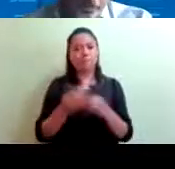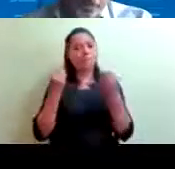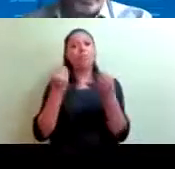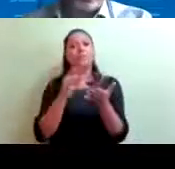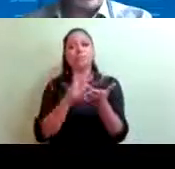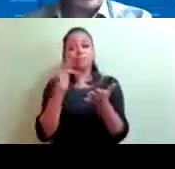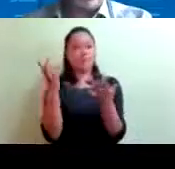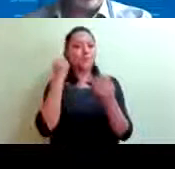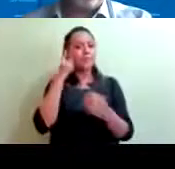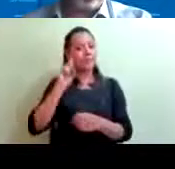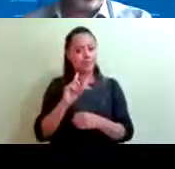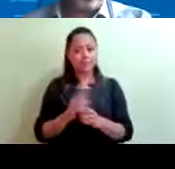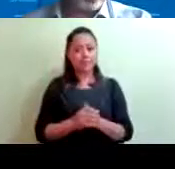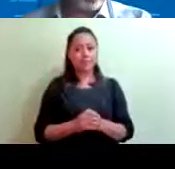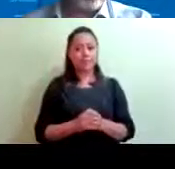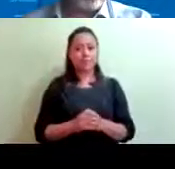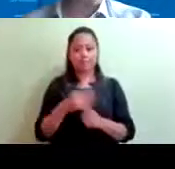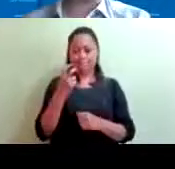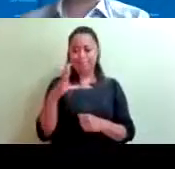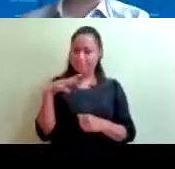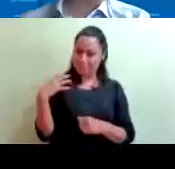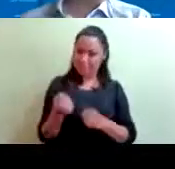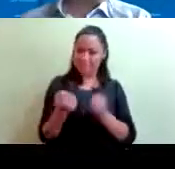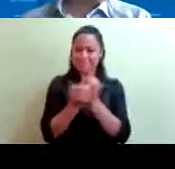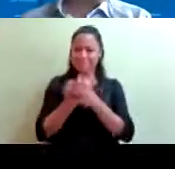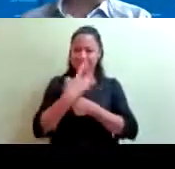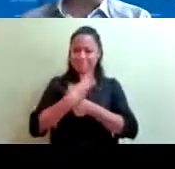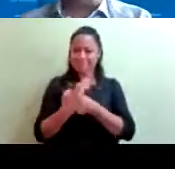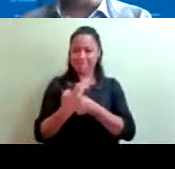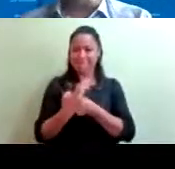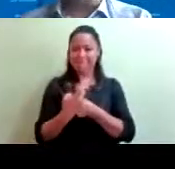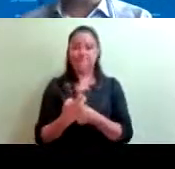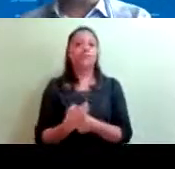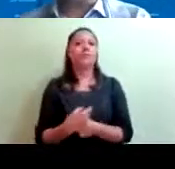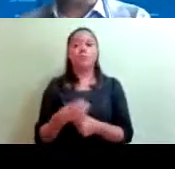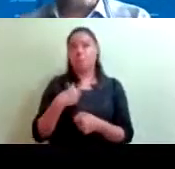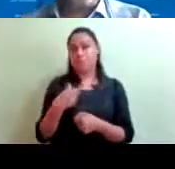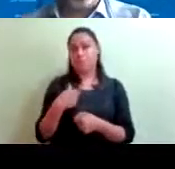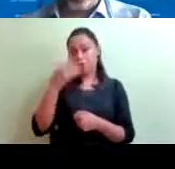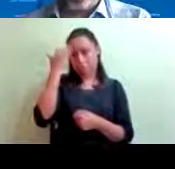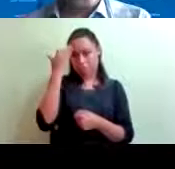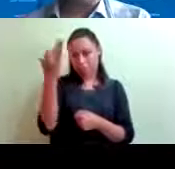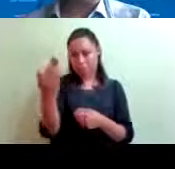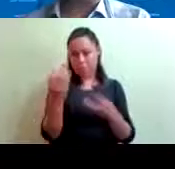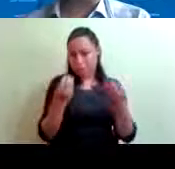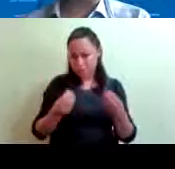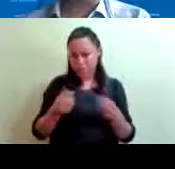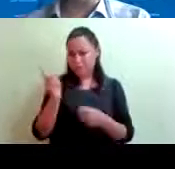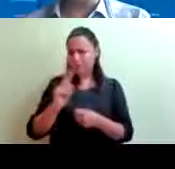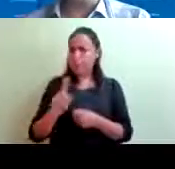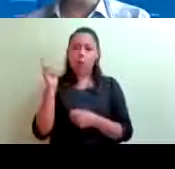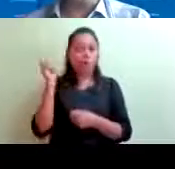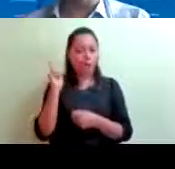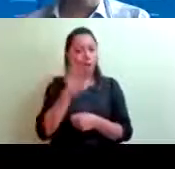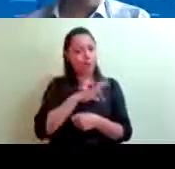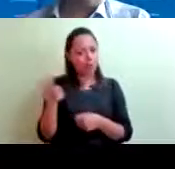a la diputada por este esfuerzo y por la invitación. No quiero perder mucho tiempo y esperamos que podamos tener algo de tiempo